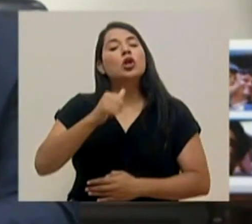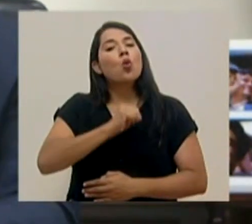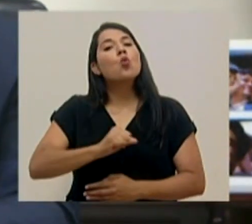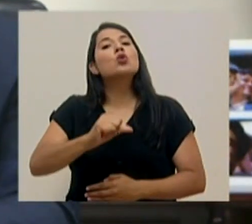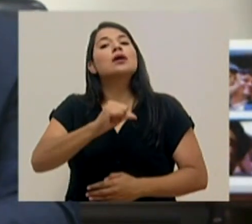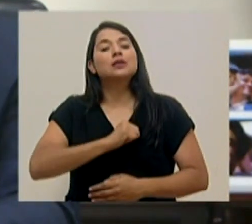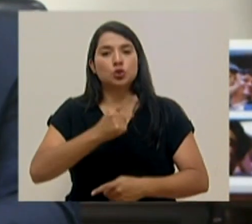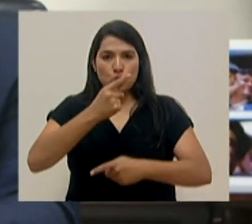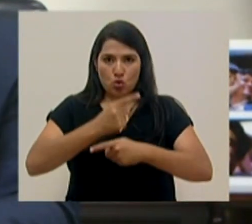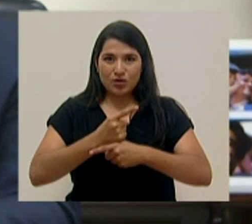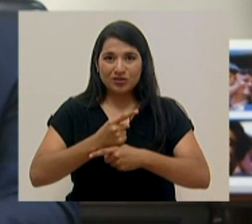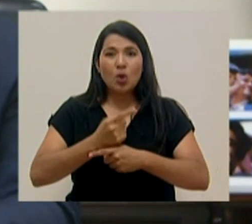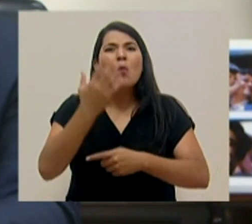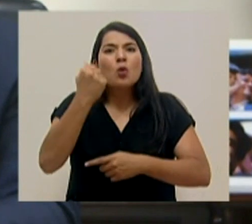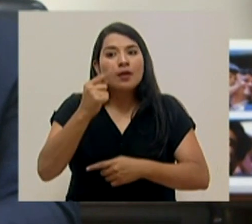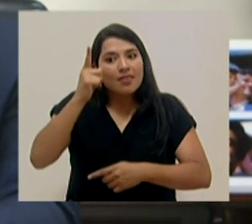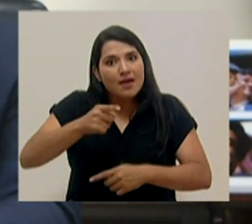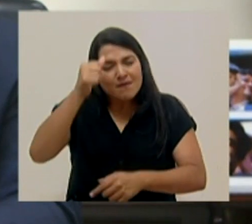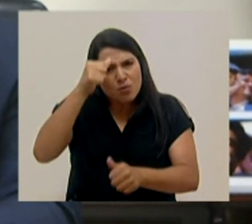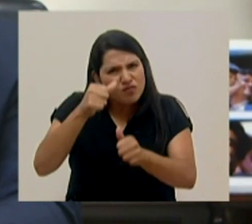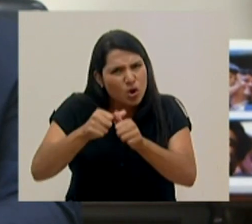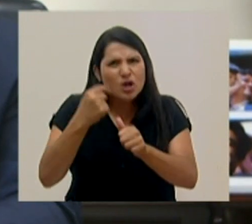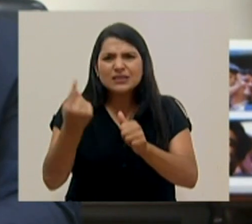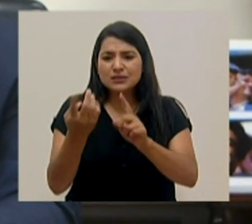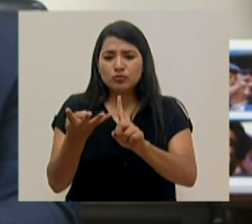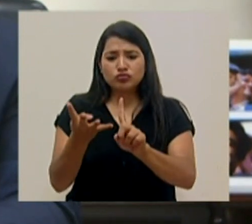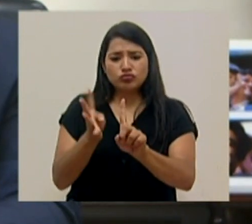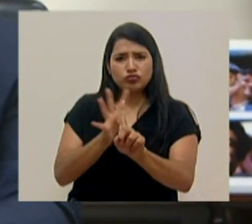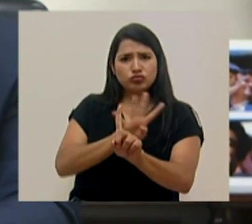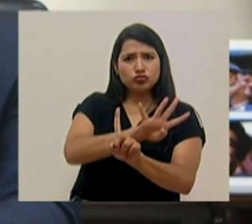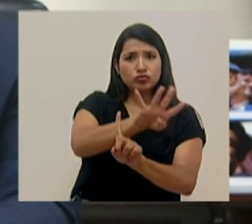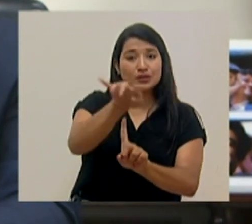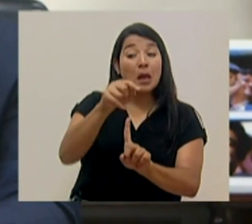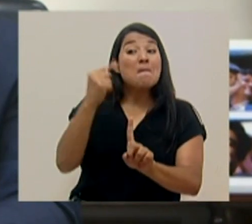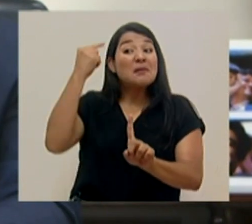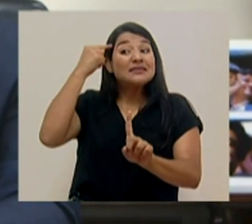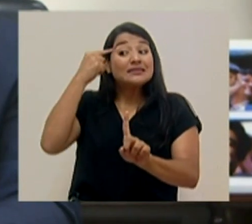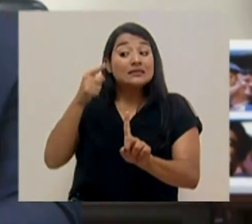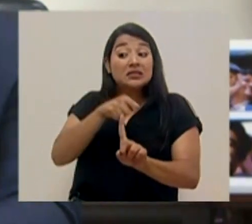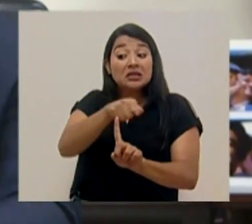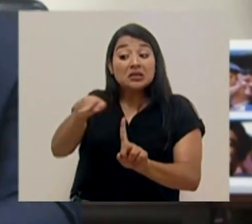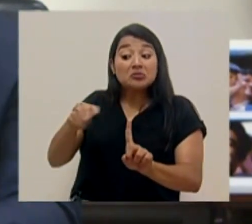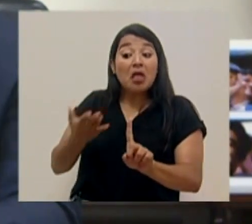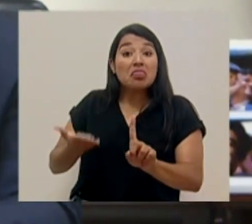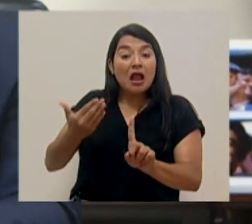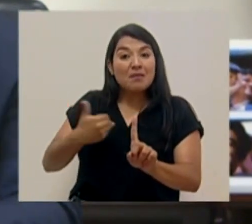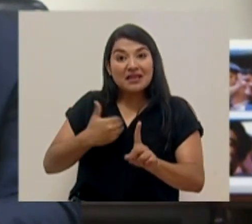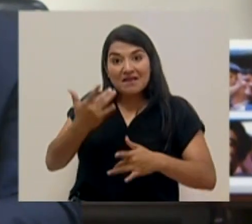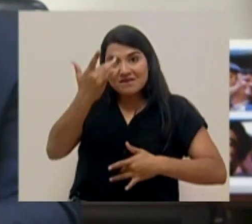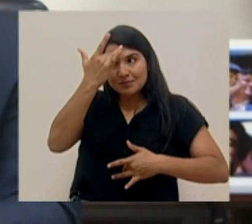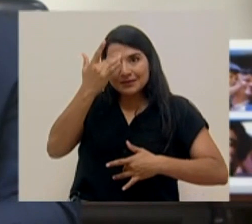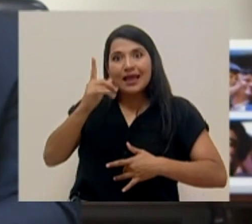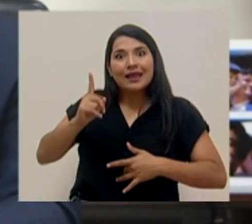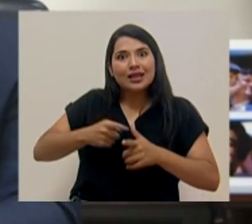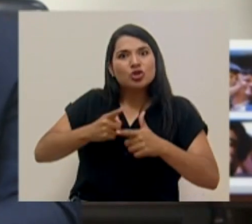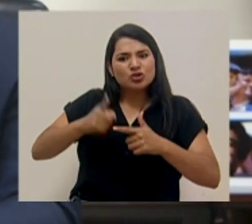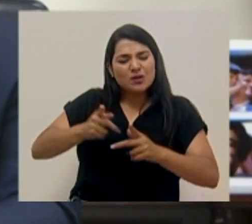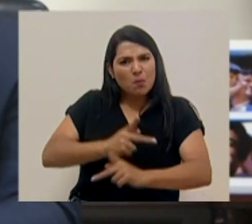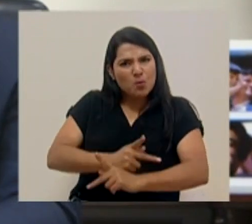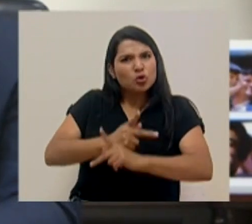hay personas a nuestro alrededor que están contagiadas. Sé que hay